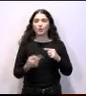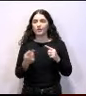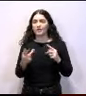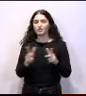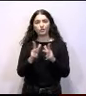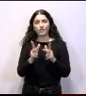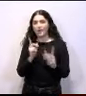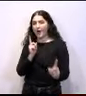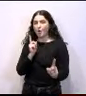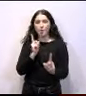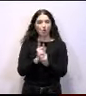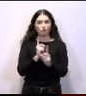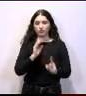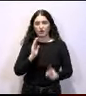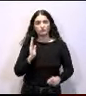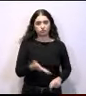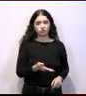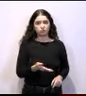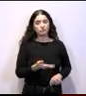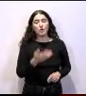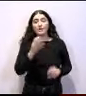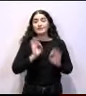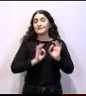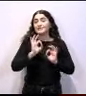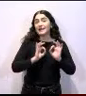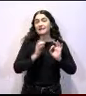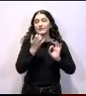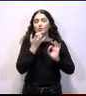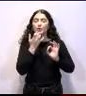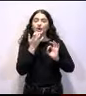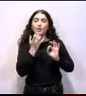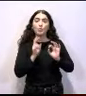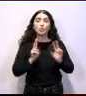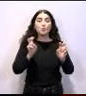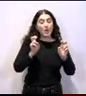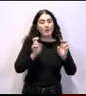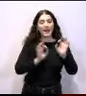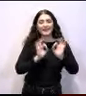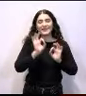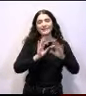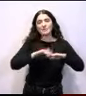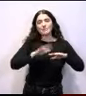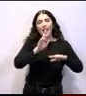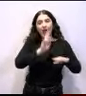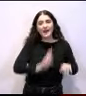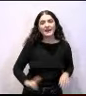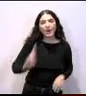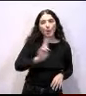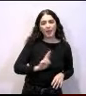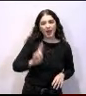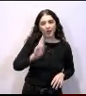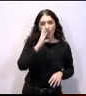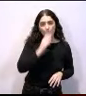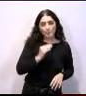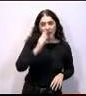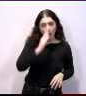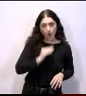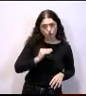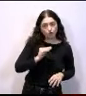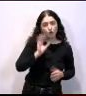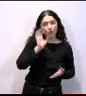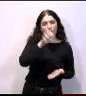antisociales. Tasas, por ejemplo, como una nueva tasa para la recuperación de perros en el centro